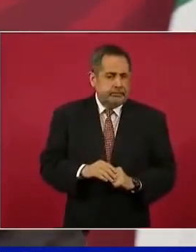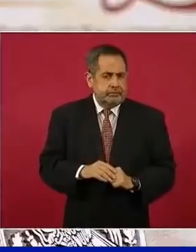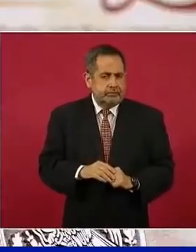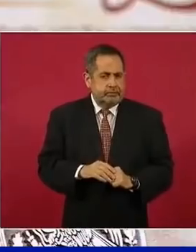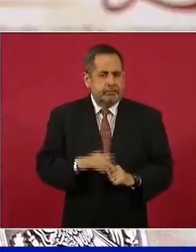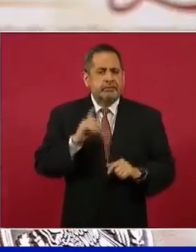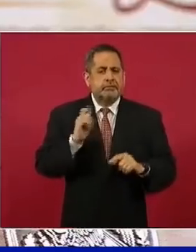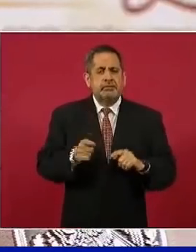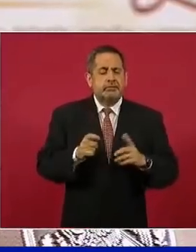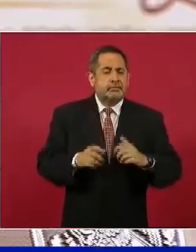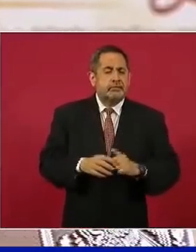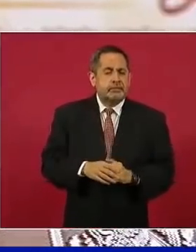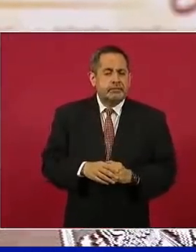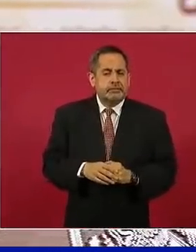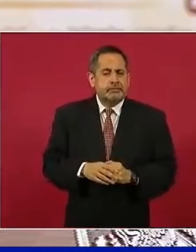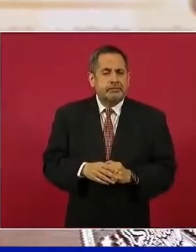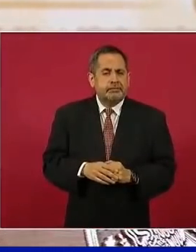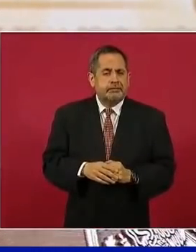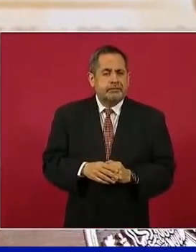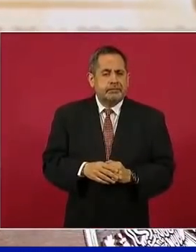por cuestiones